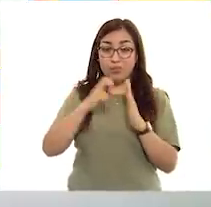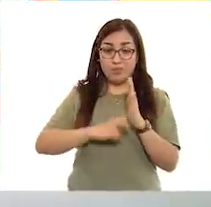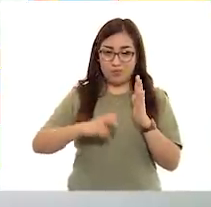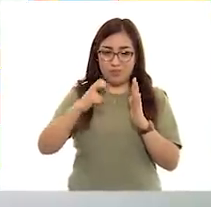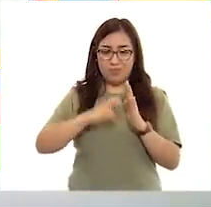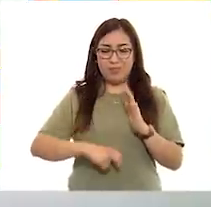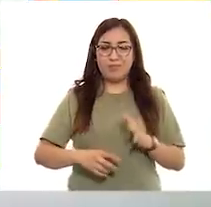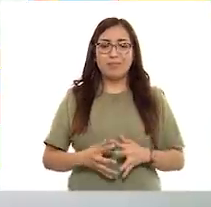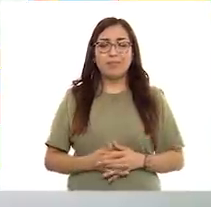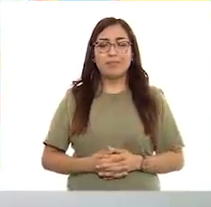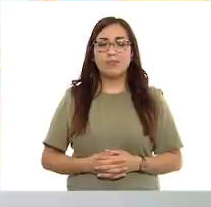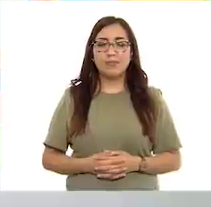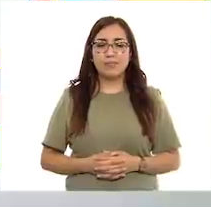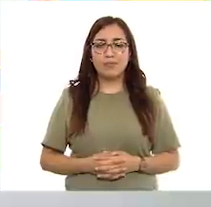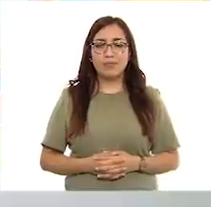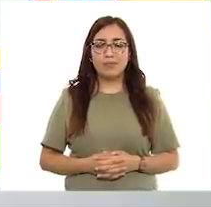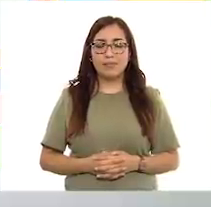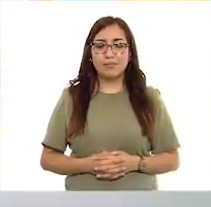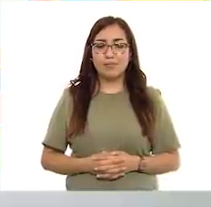ver.